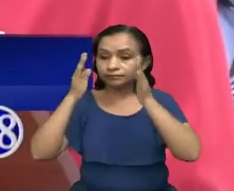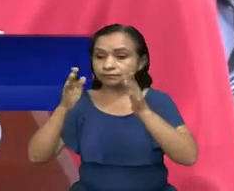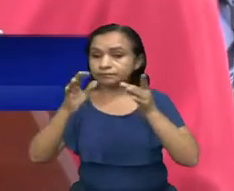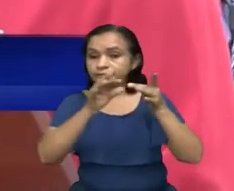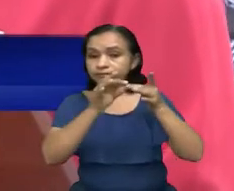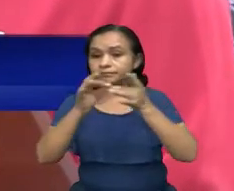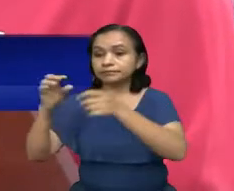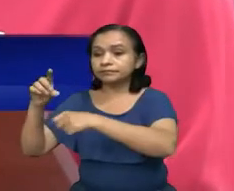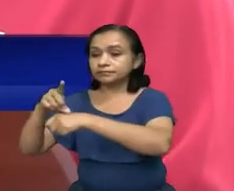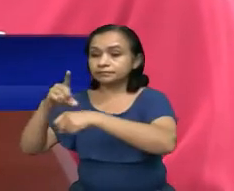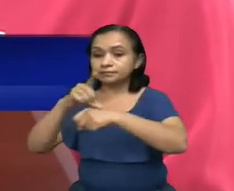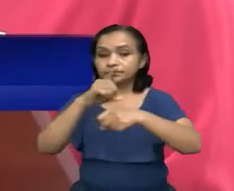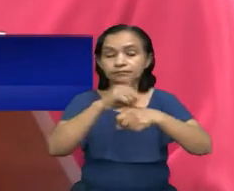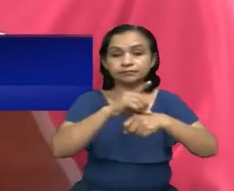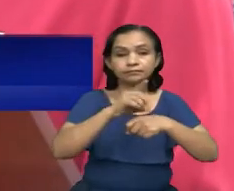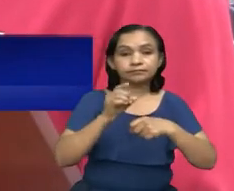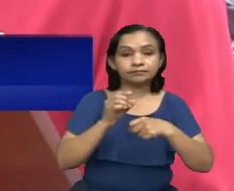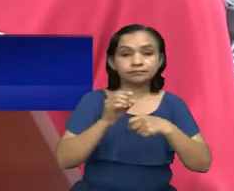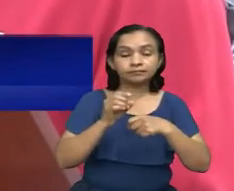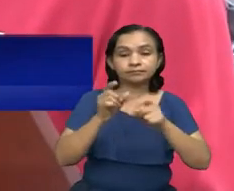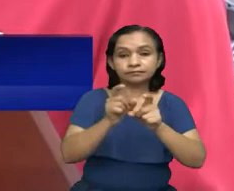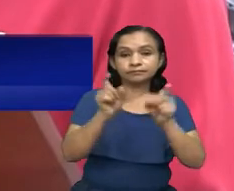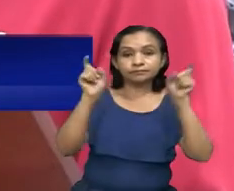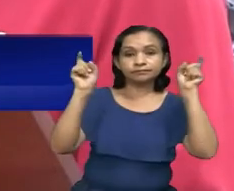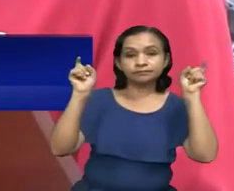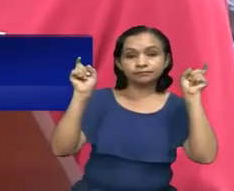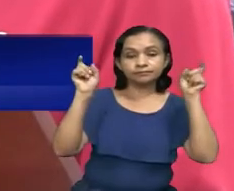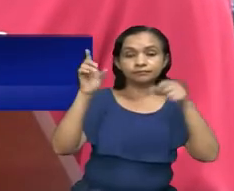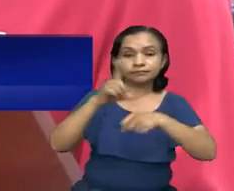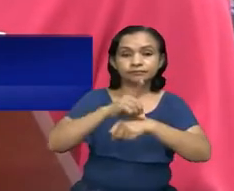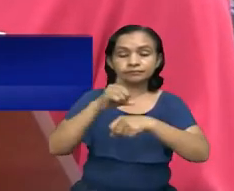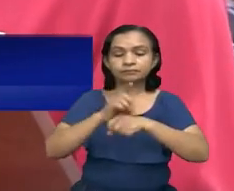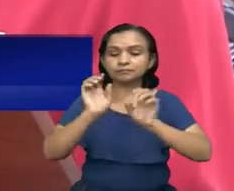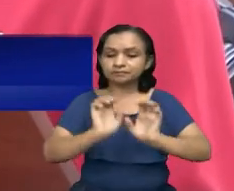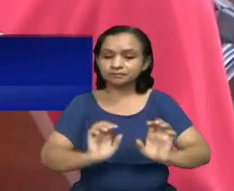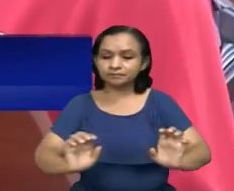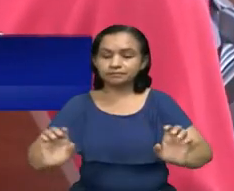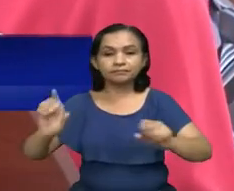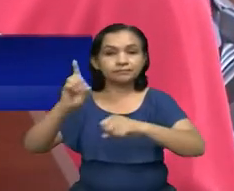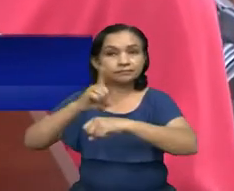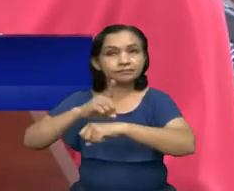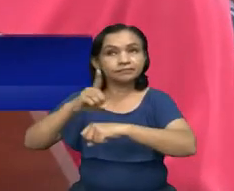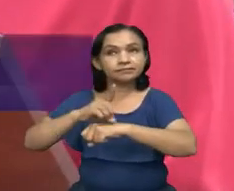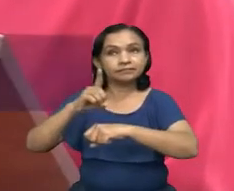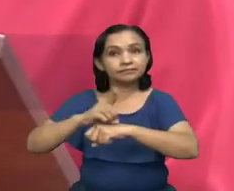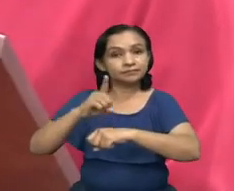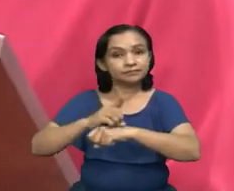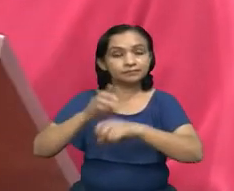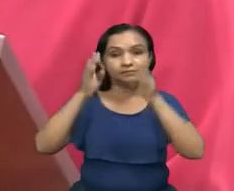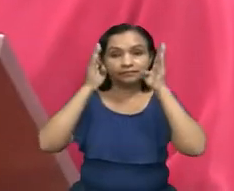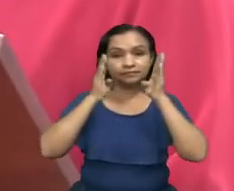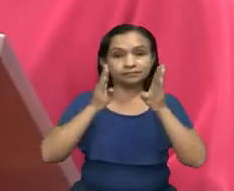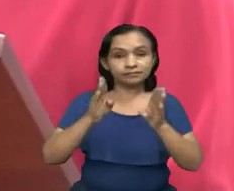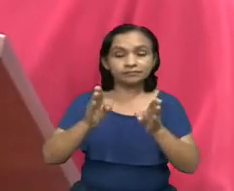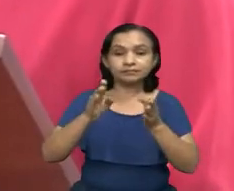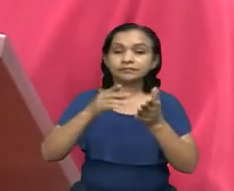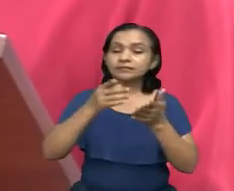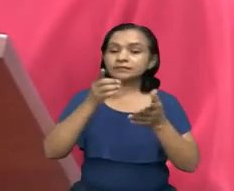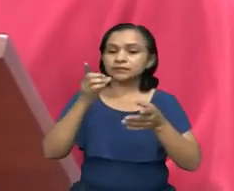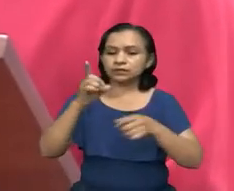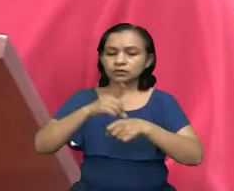especializada, médicos ginecobstetras, médico pediatra, vamos a tener atención de medicina